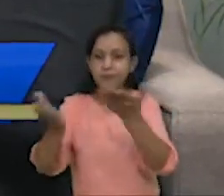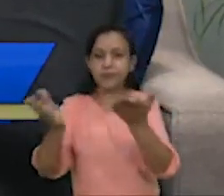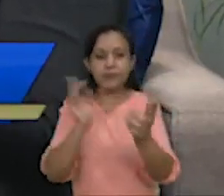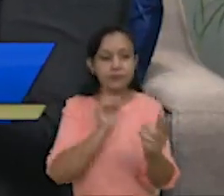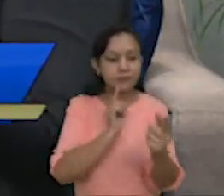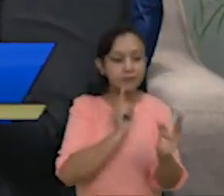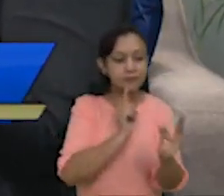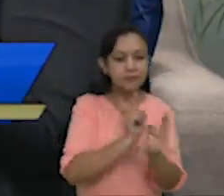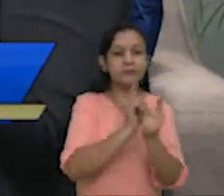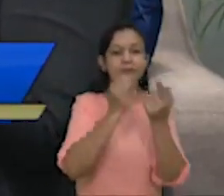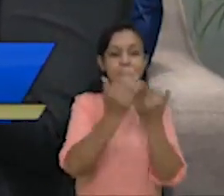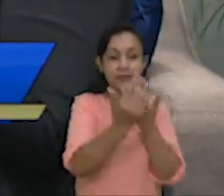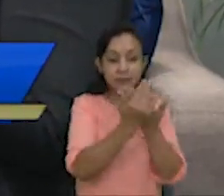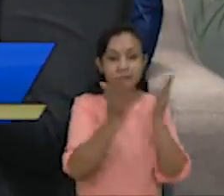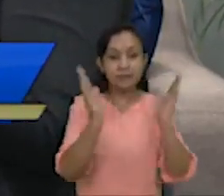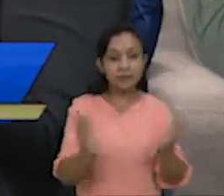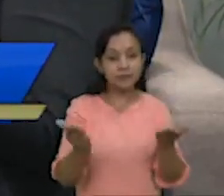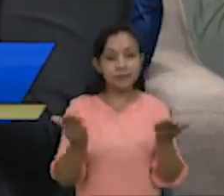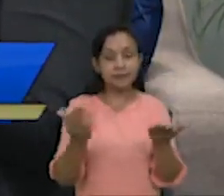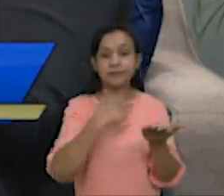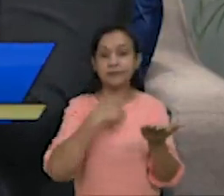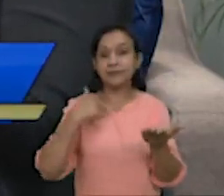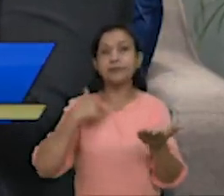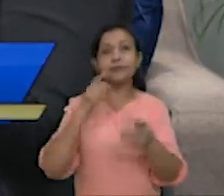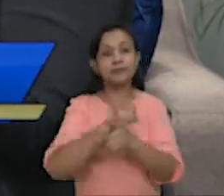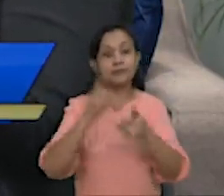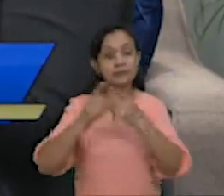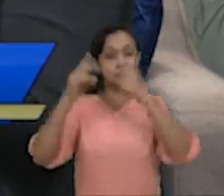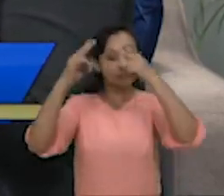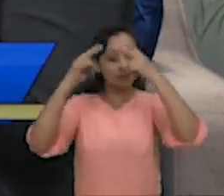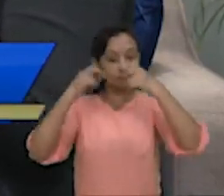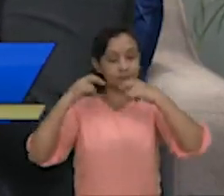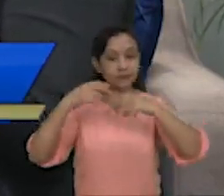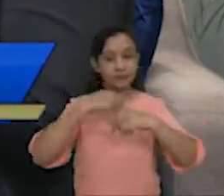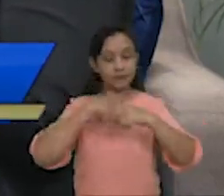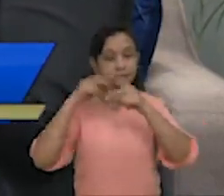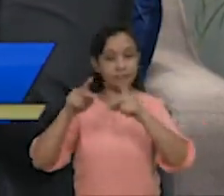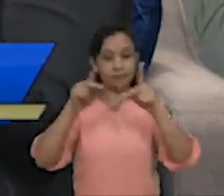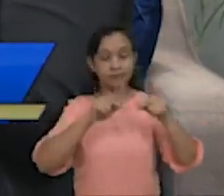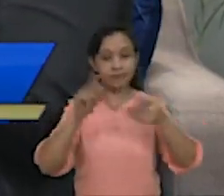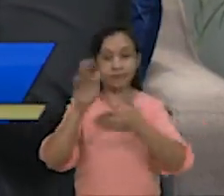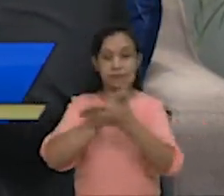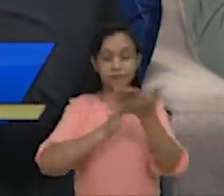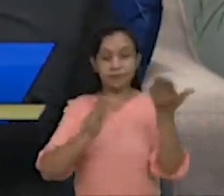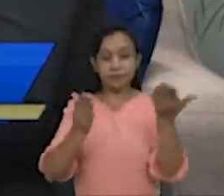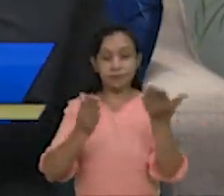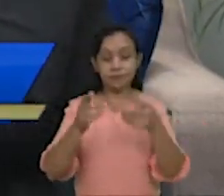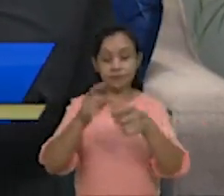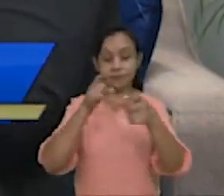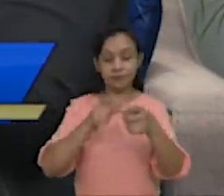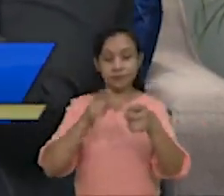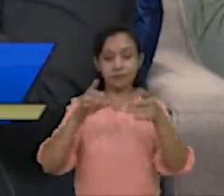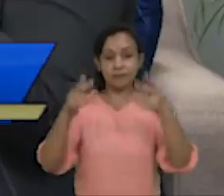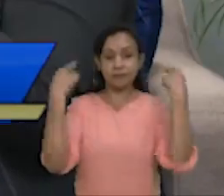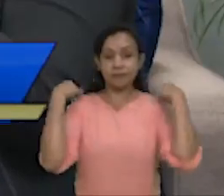de cerca de esas fuentes de poder. Pero yo creo que hay que revisar, y a la gente ahí, por lo menos los que son invitados a dar